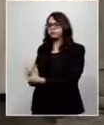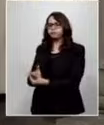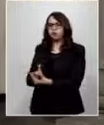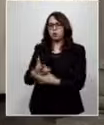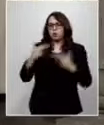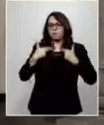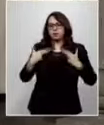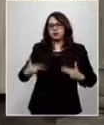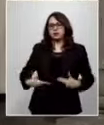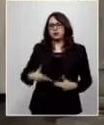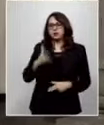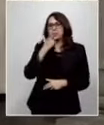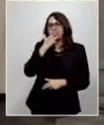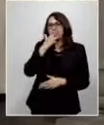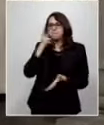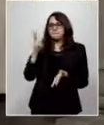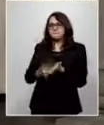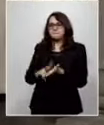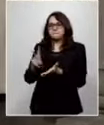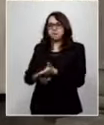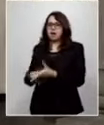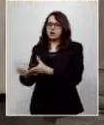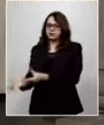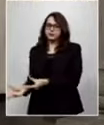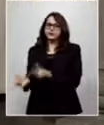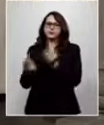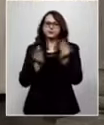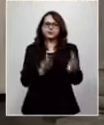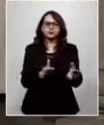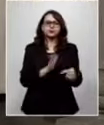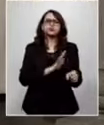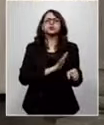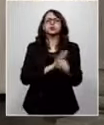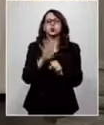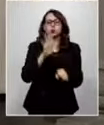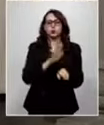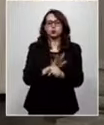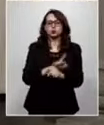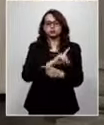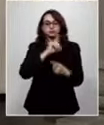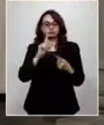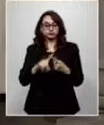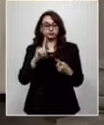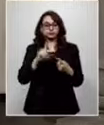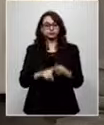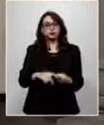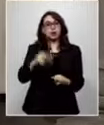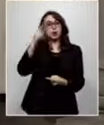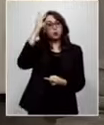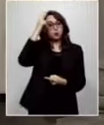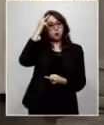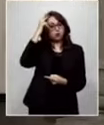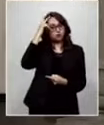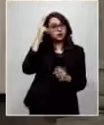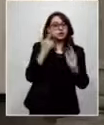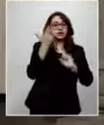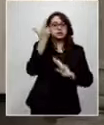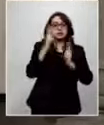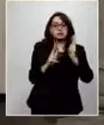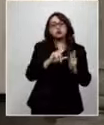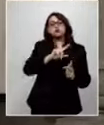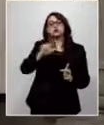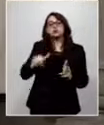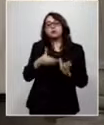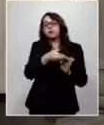humanidad. El primero, que tiene que ver con la etapa final del porfiriato, la revolución y la